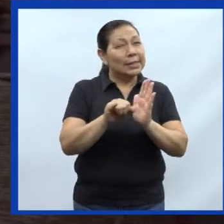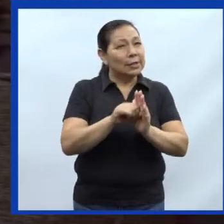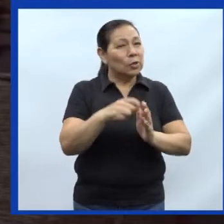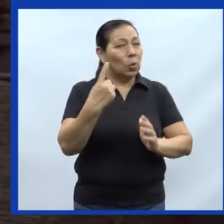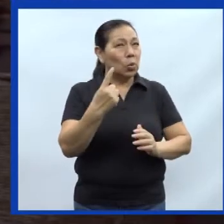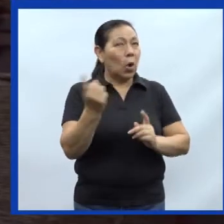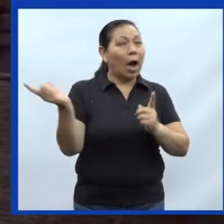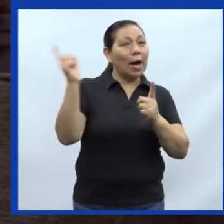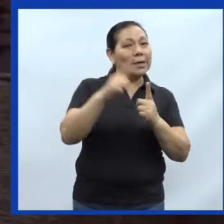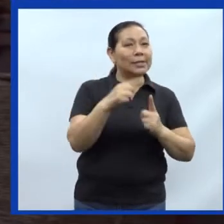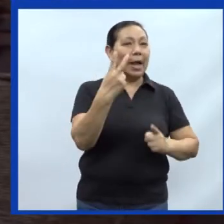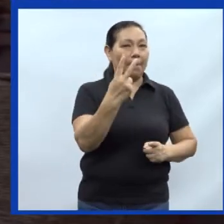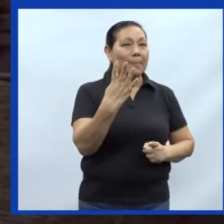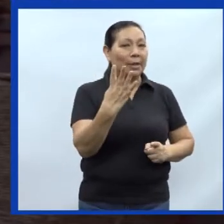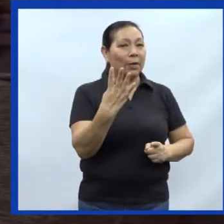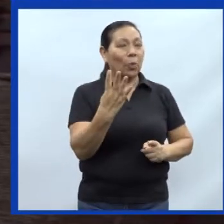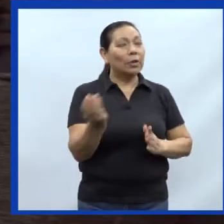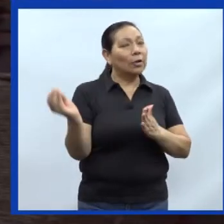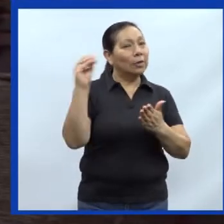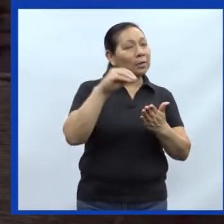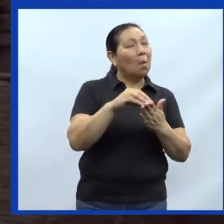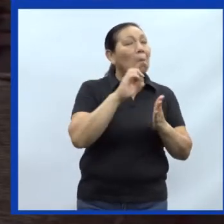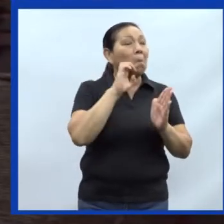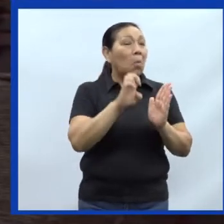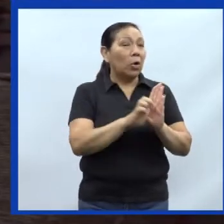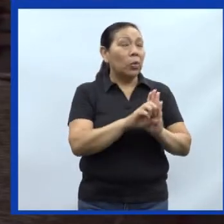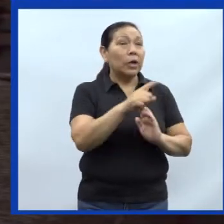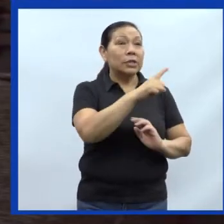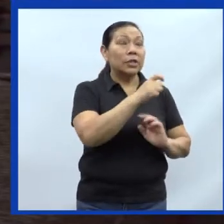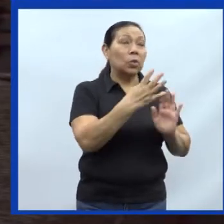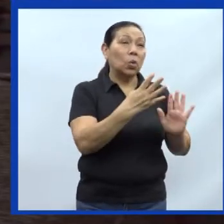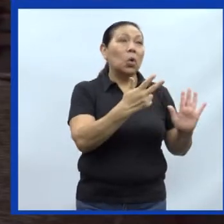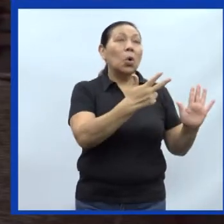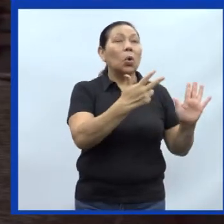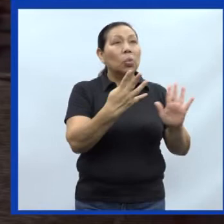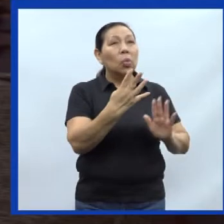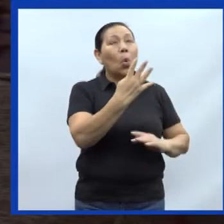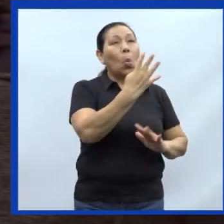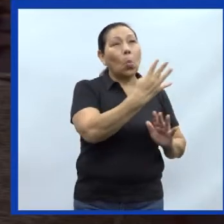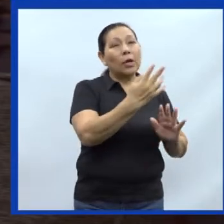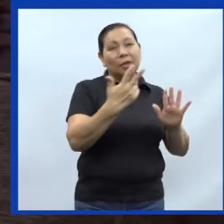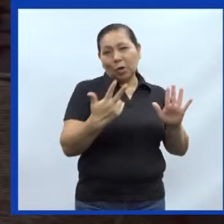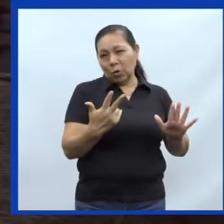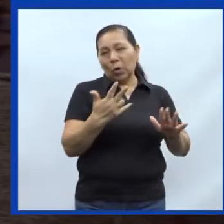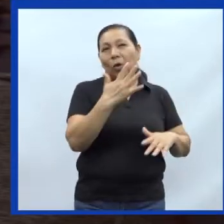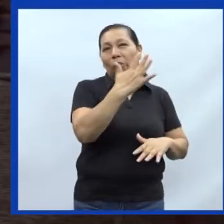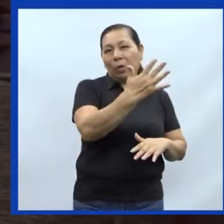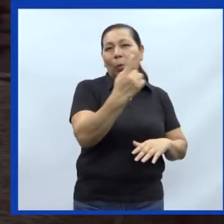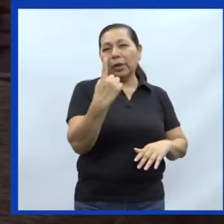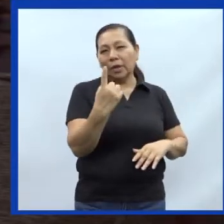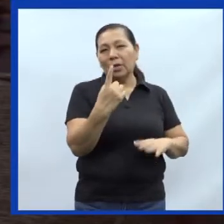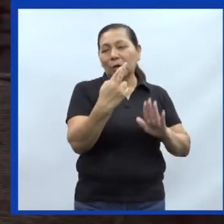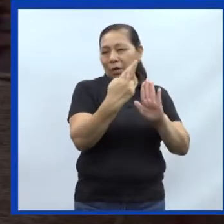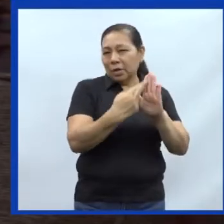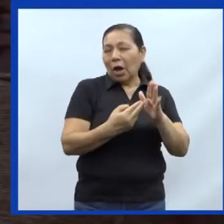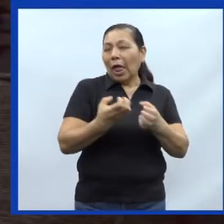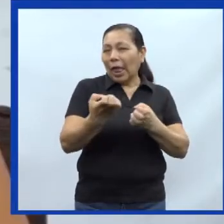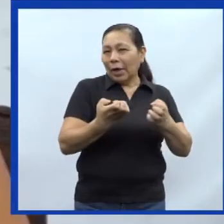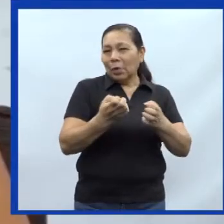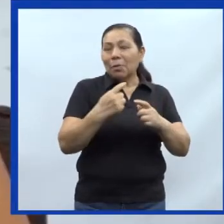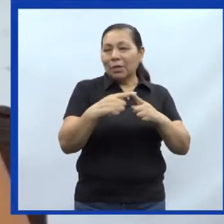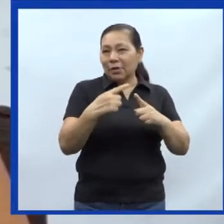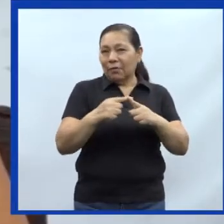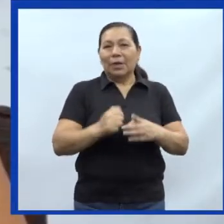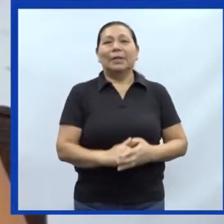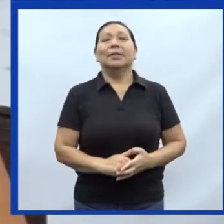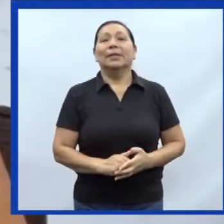al 24, y todos aquellos que encontramos, por ejemplo, en el 149, 89, 48, 51, el régimen económico,